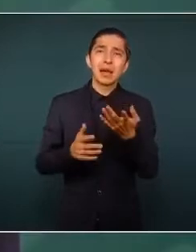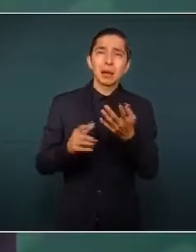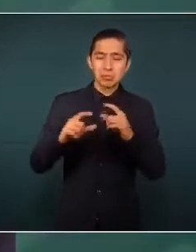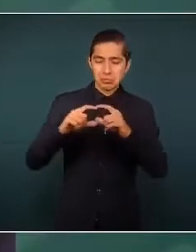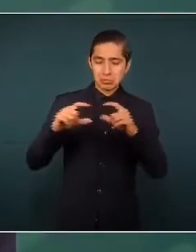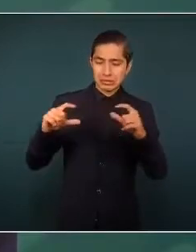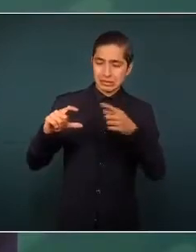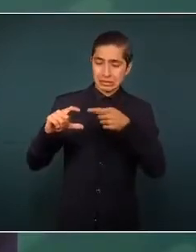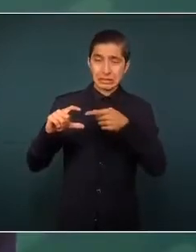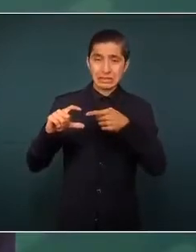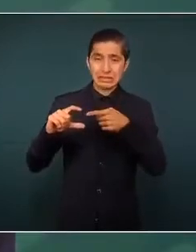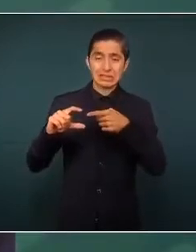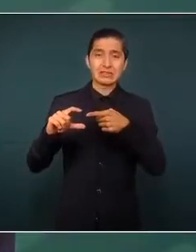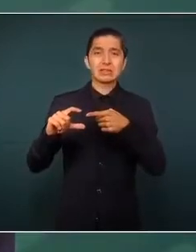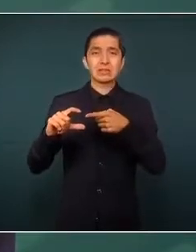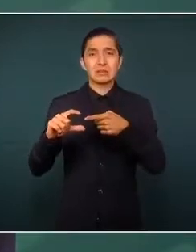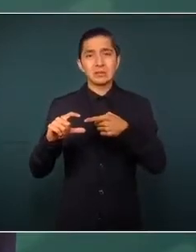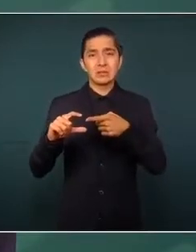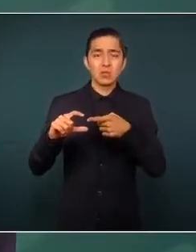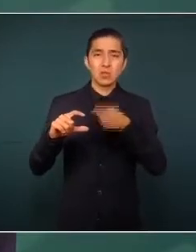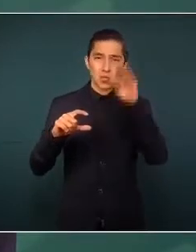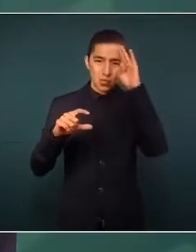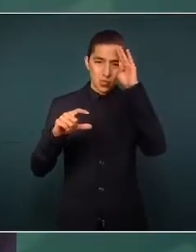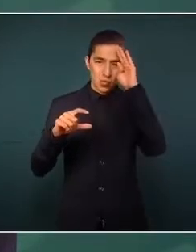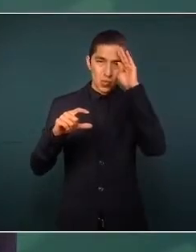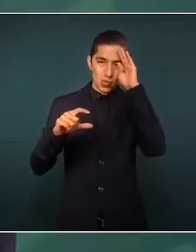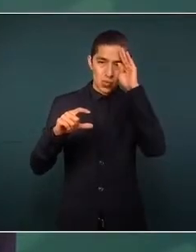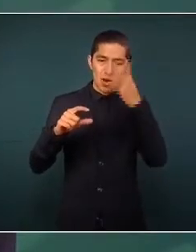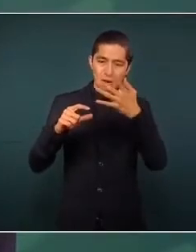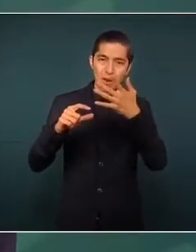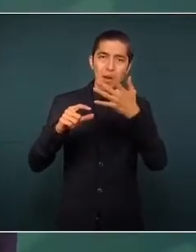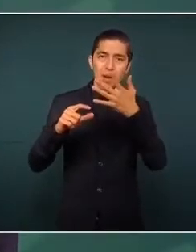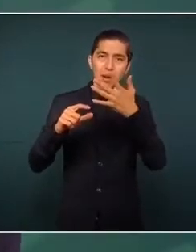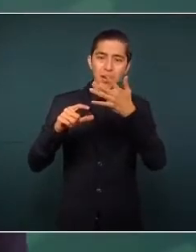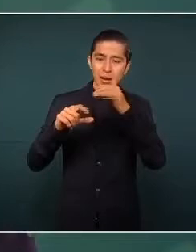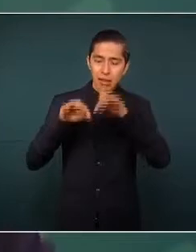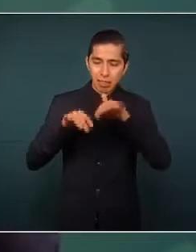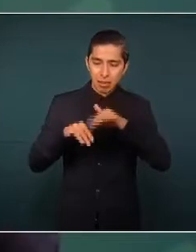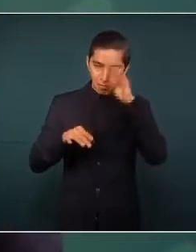bastante extenso y ya estaba